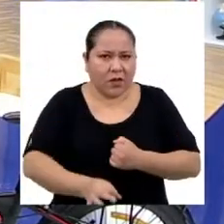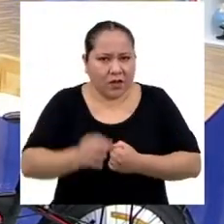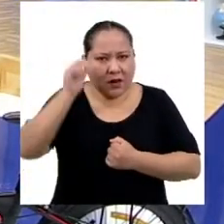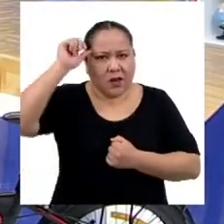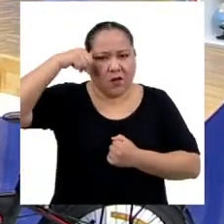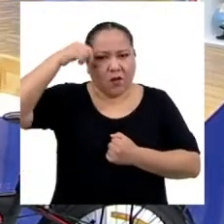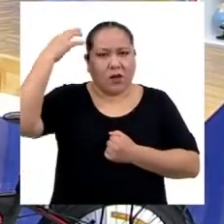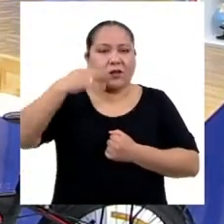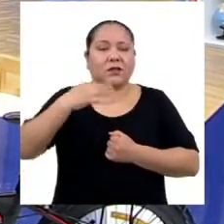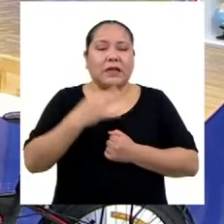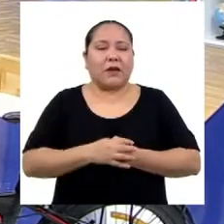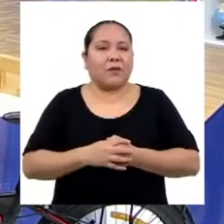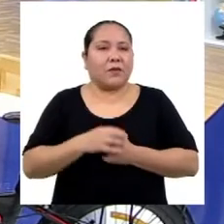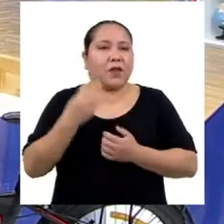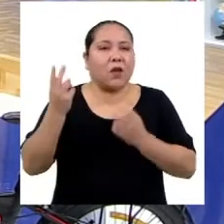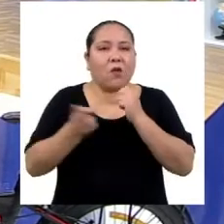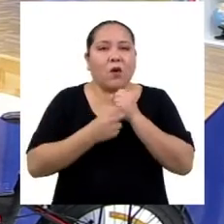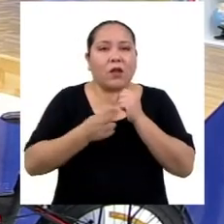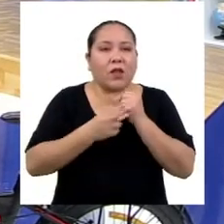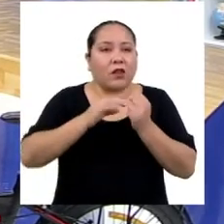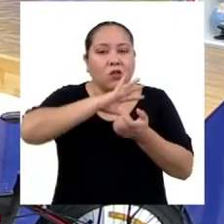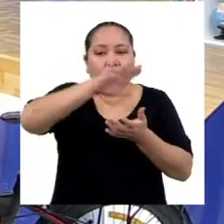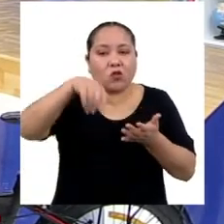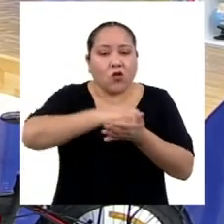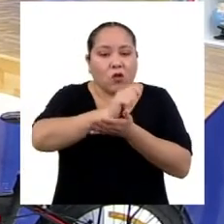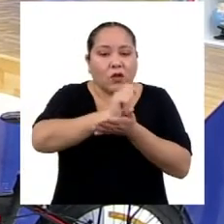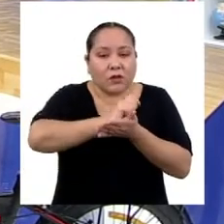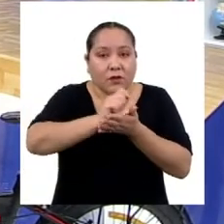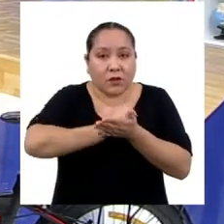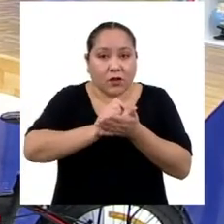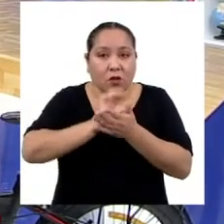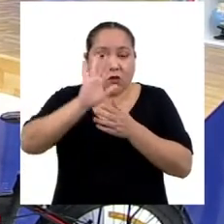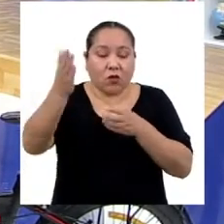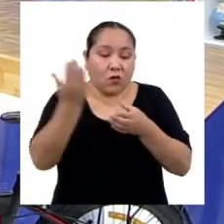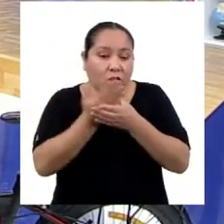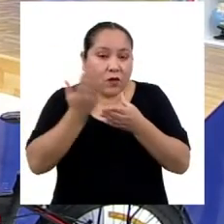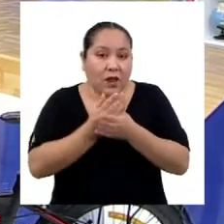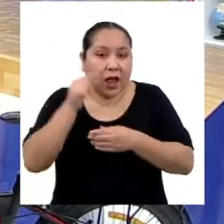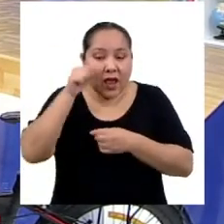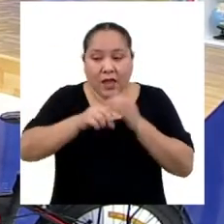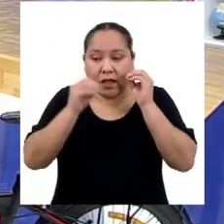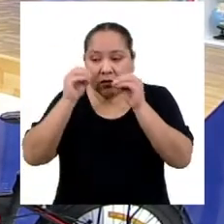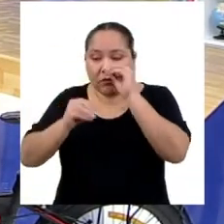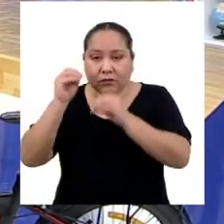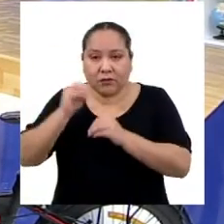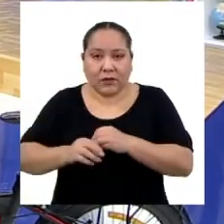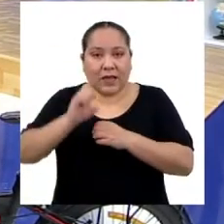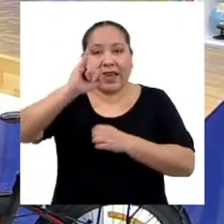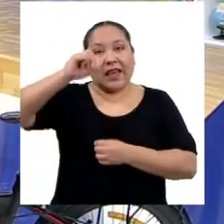Recuerden siempre registrar todo lo aprendido en sus portafolios, donde realizaremos una